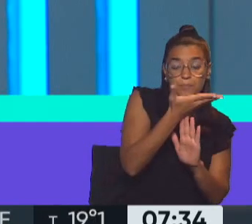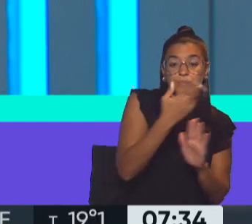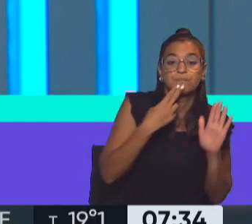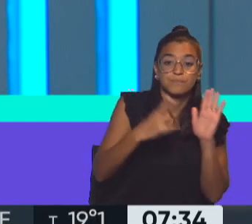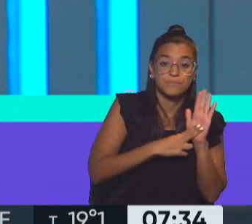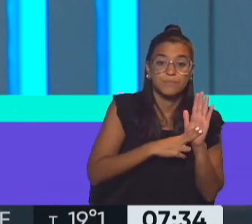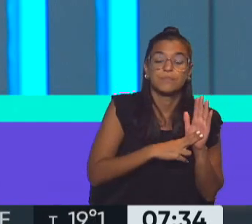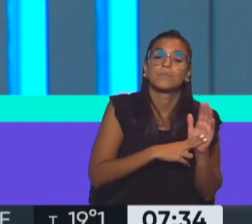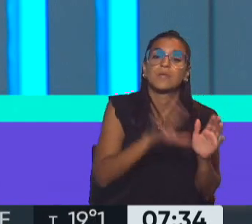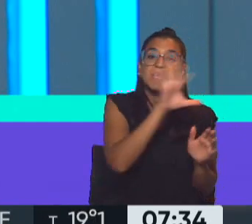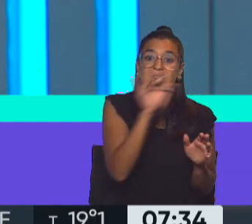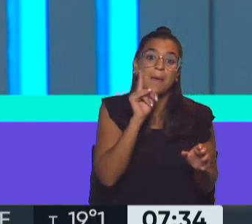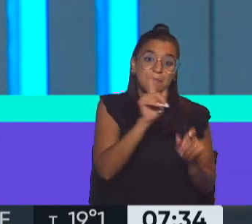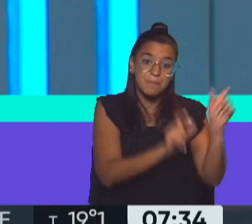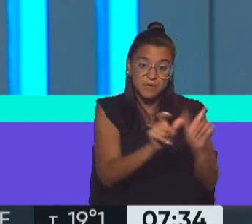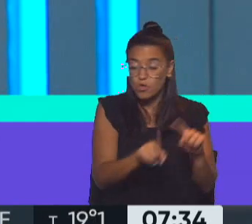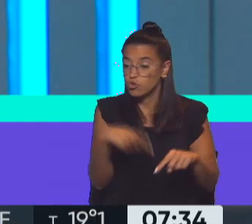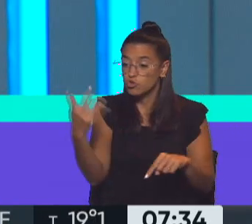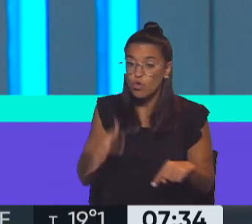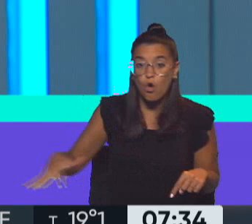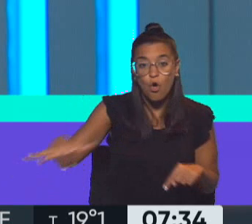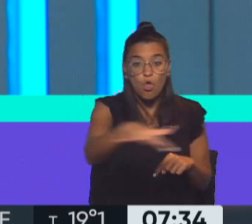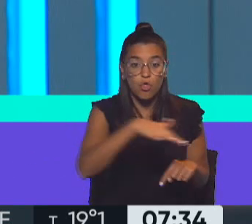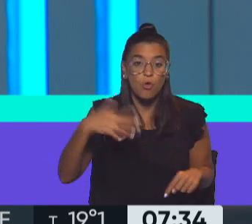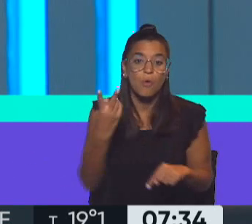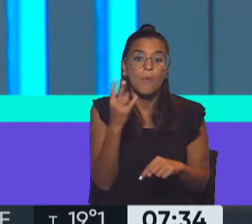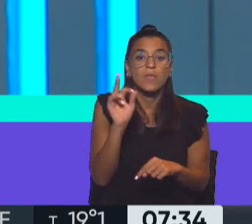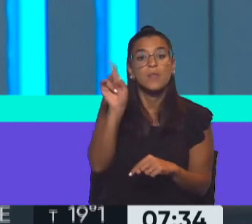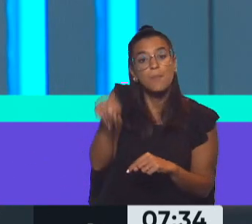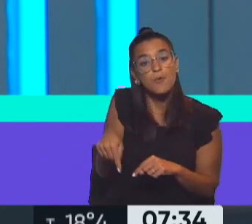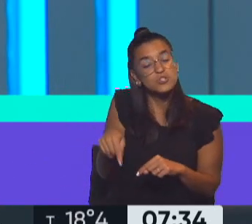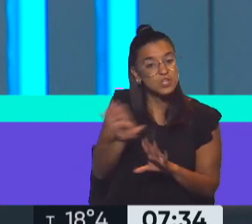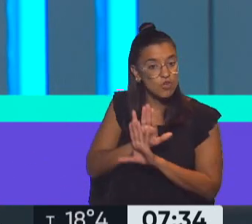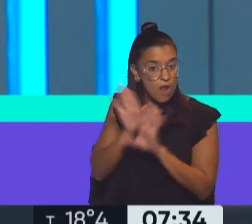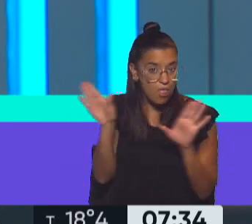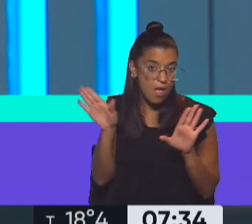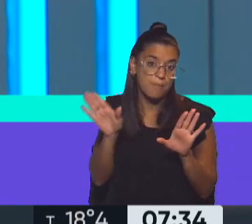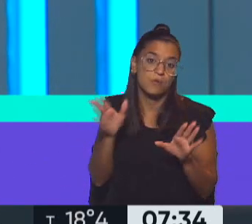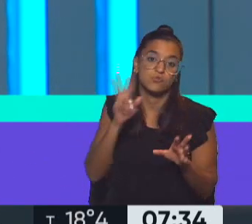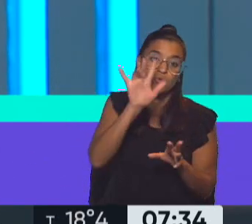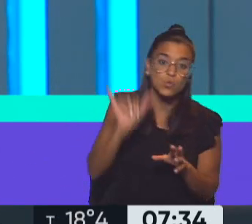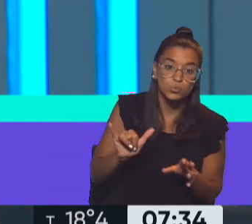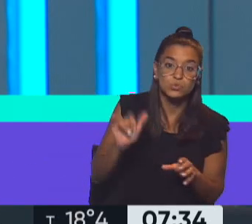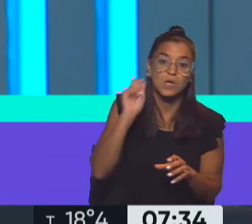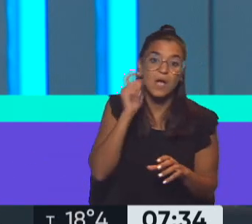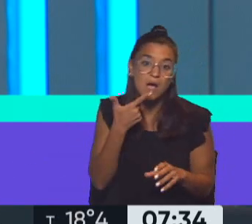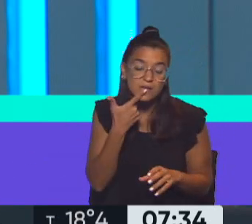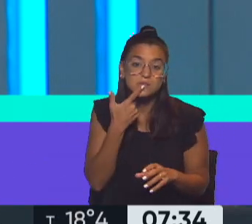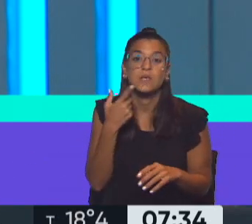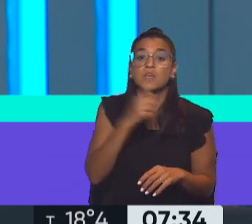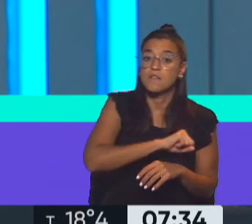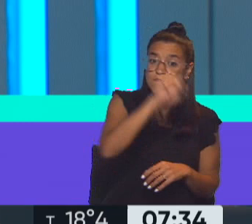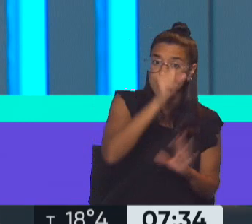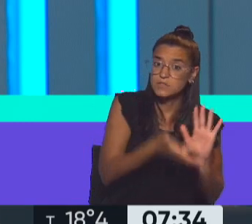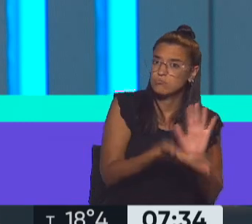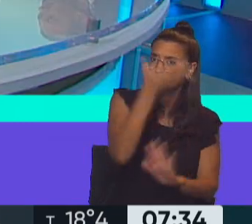a 500.000 de personas y a todo generalizadamente 20% nada más en luz y gas contra una inflación que va a ser